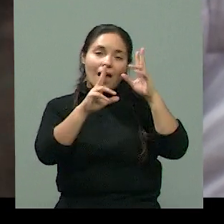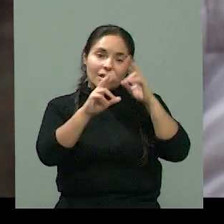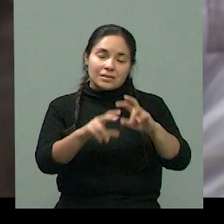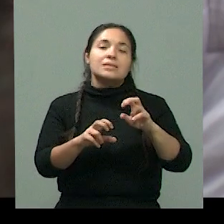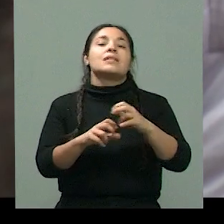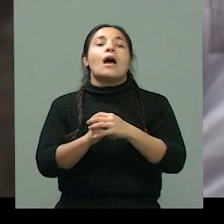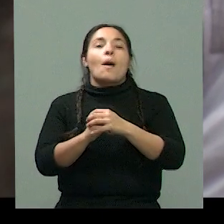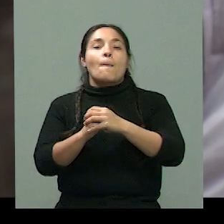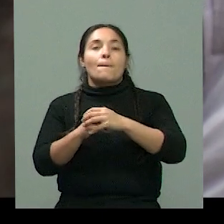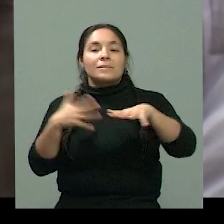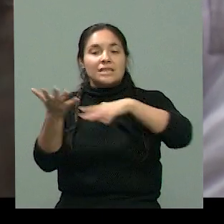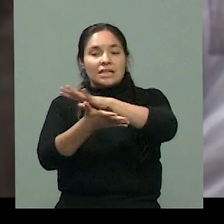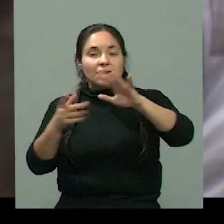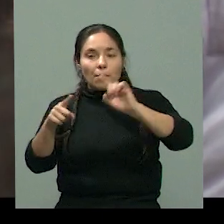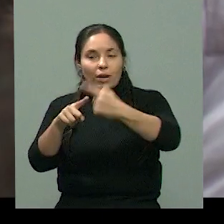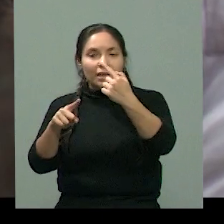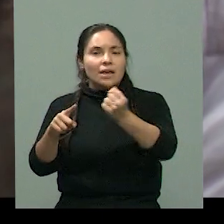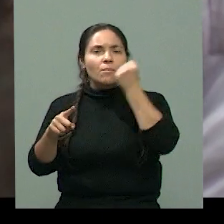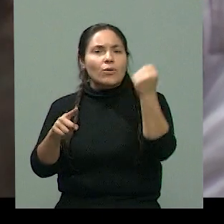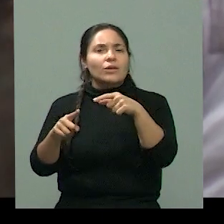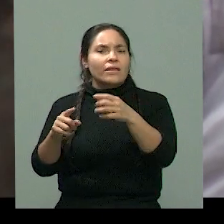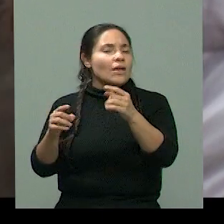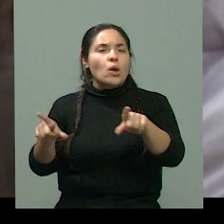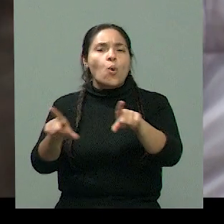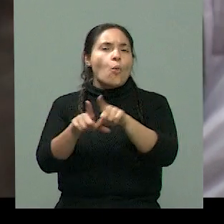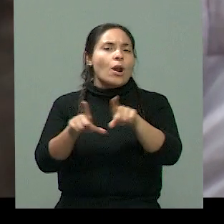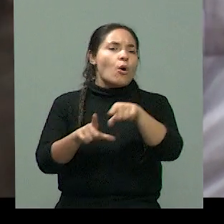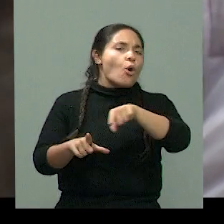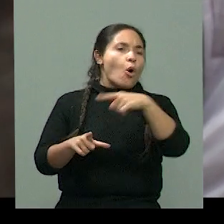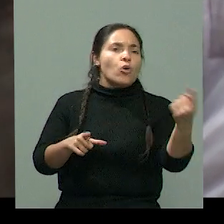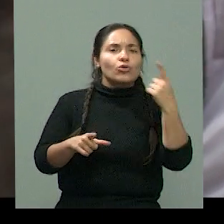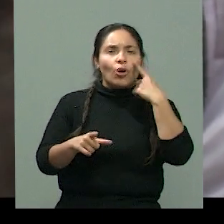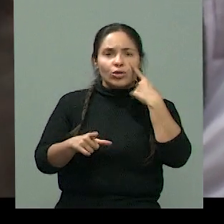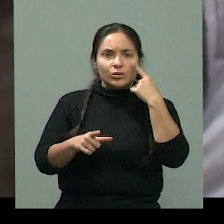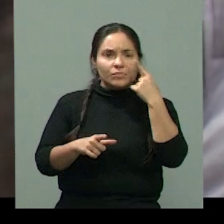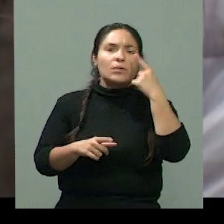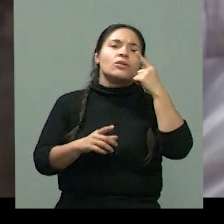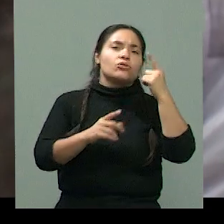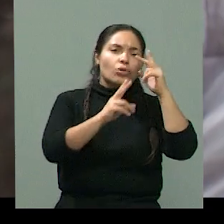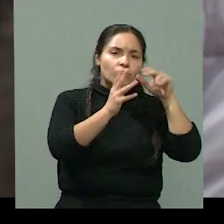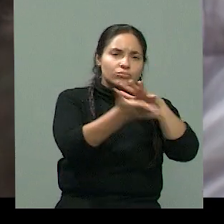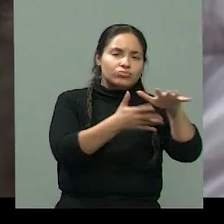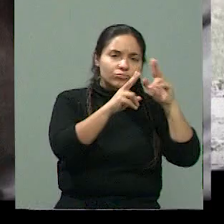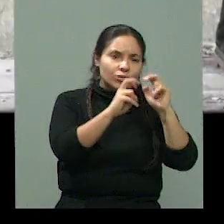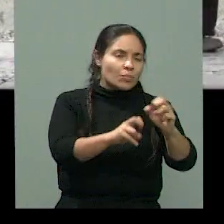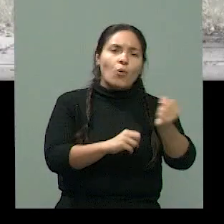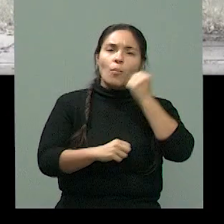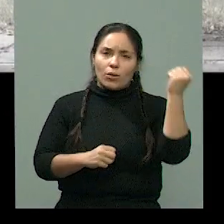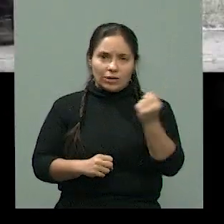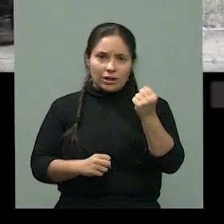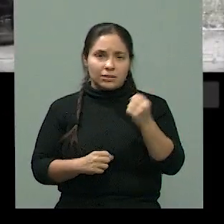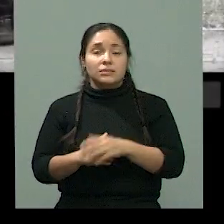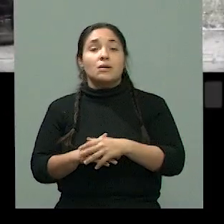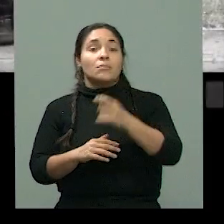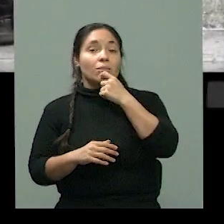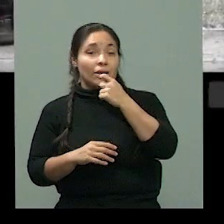ciencia política, a mí me parece que es tan importante como cualquier campo de conocimiento. Todos los lugares o todos los